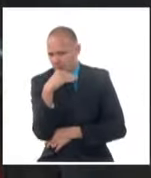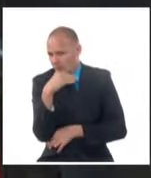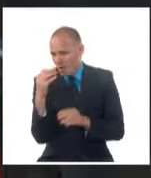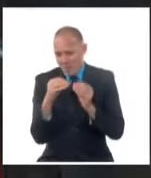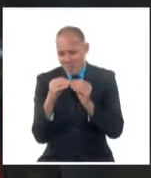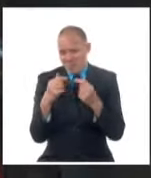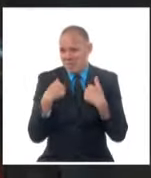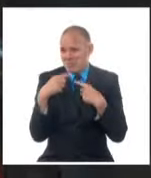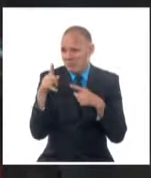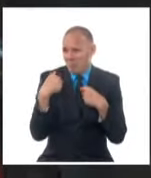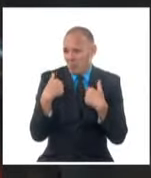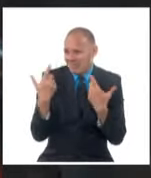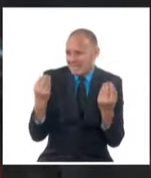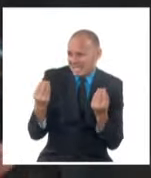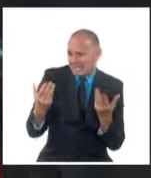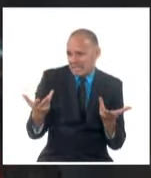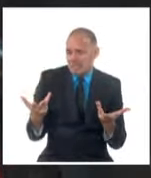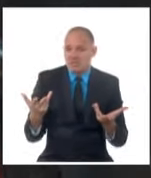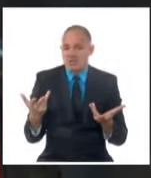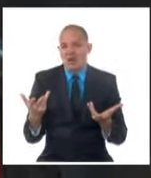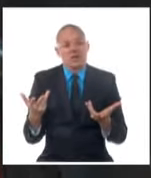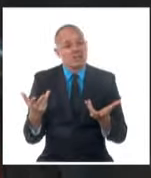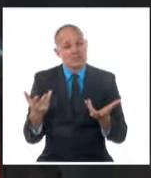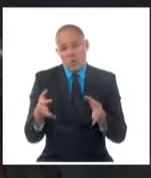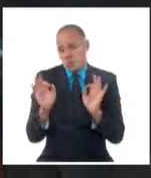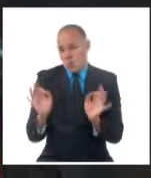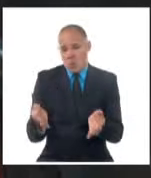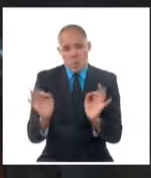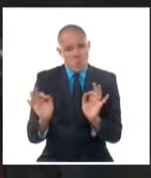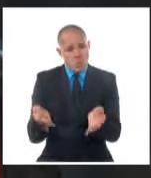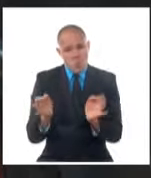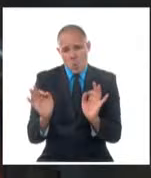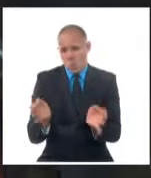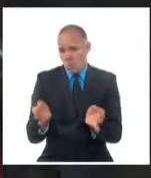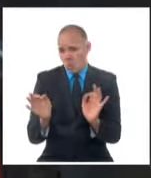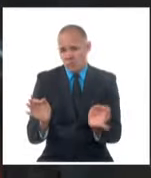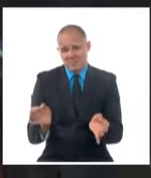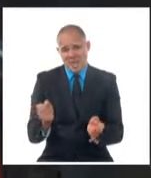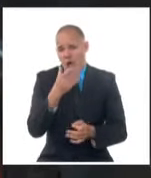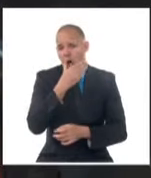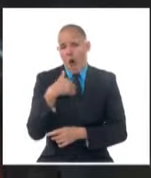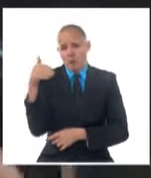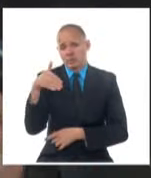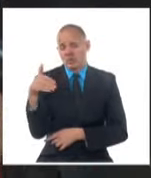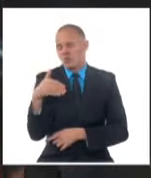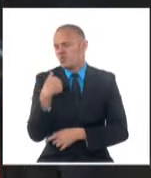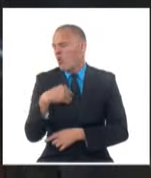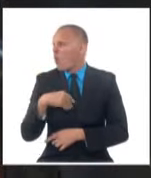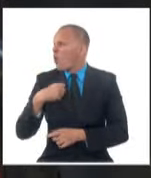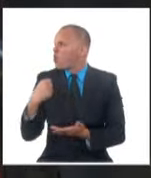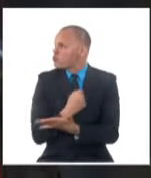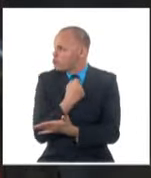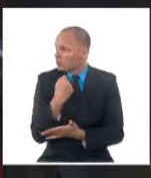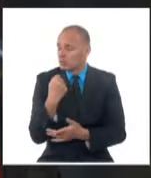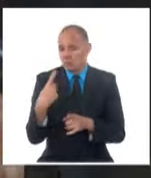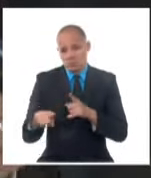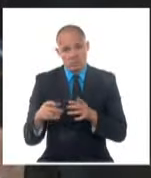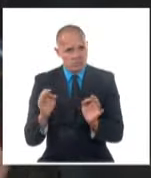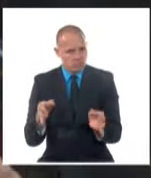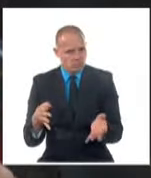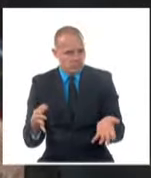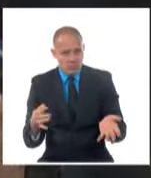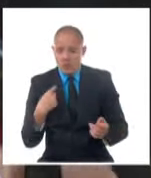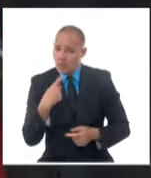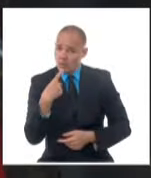resto de los jóvenes, bueno, seguirá siendo la misma reunión ordinaria a la que todos hacemos resistencia para ir. Yo digo más. Yo digo que